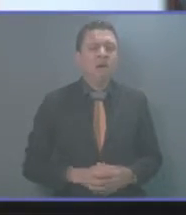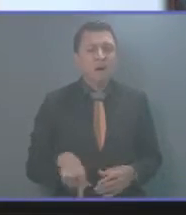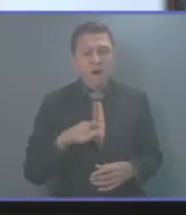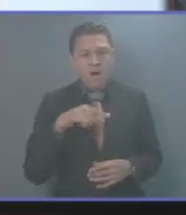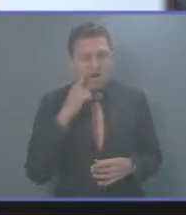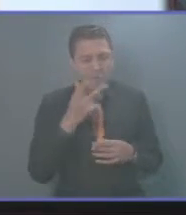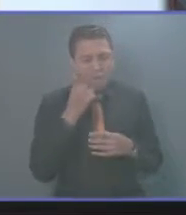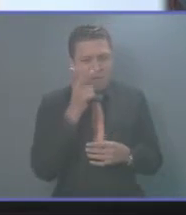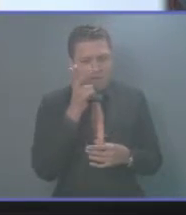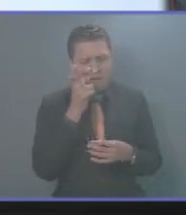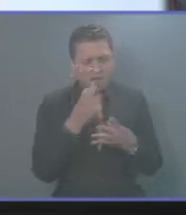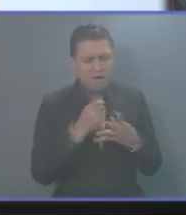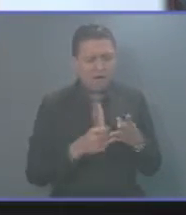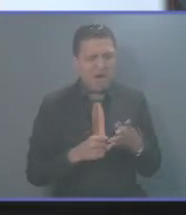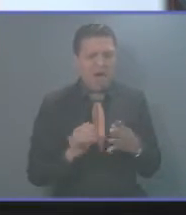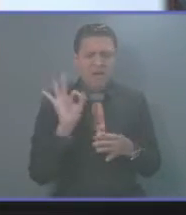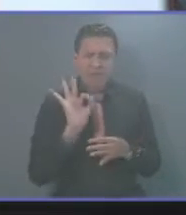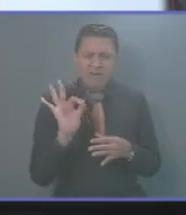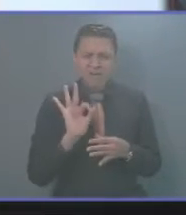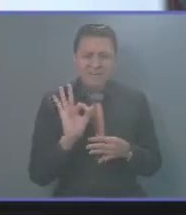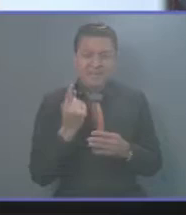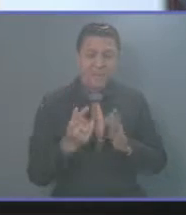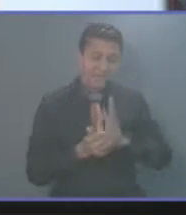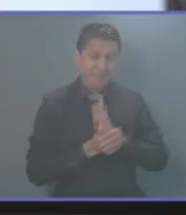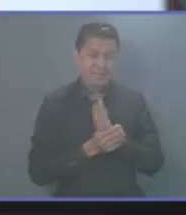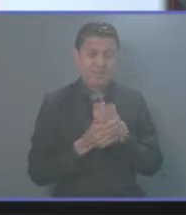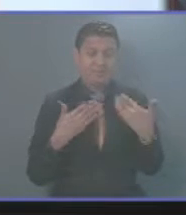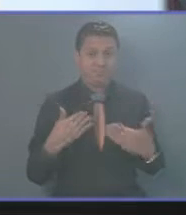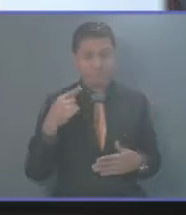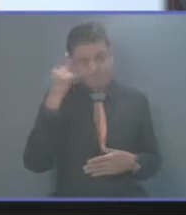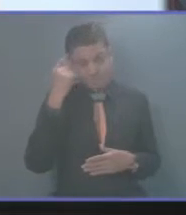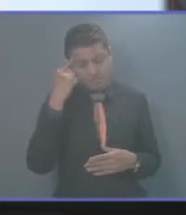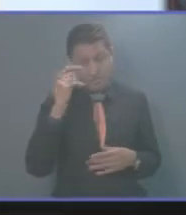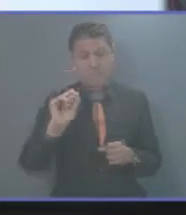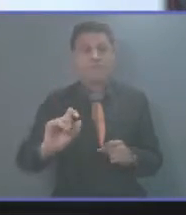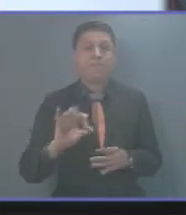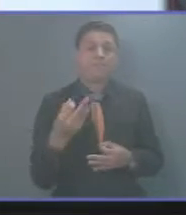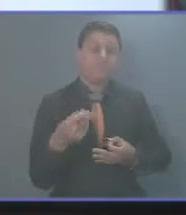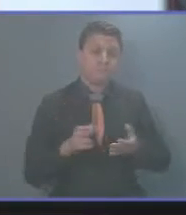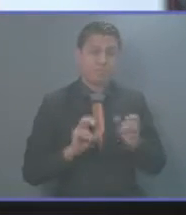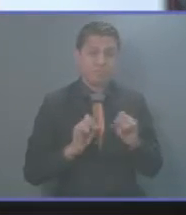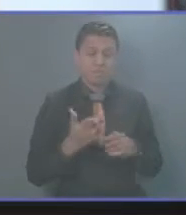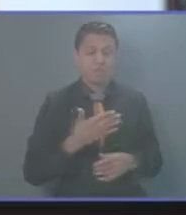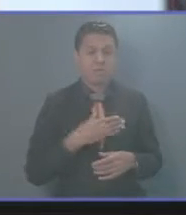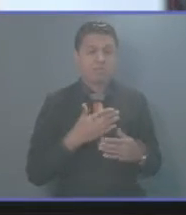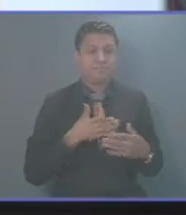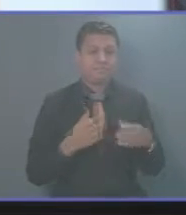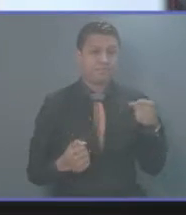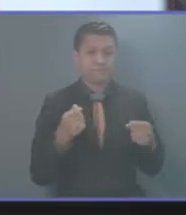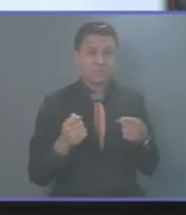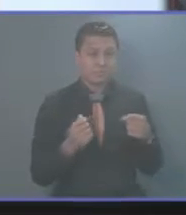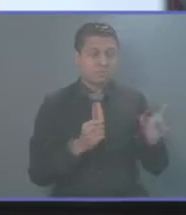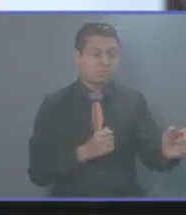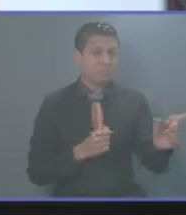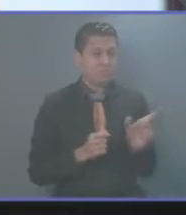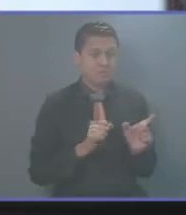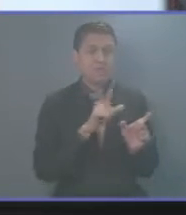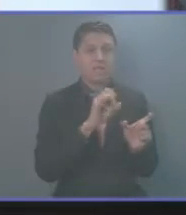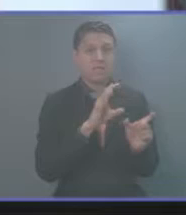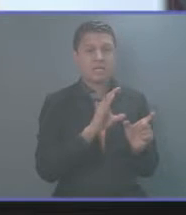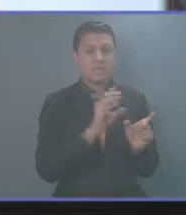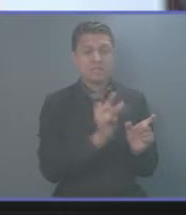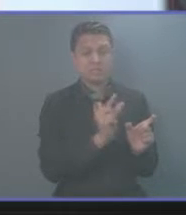calidad de poseer las actitudes físicas y psíquicas para optar a la licencia de conducir así como la enseñanza